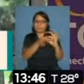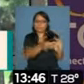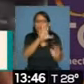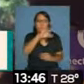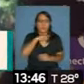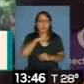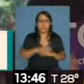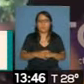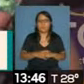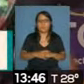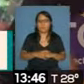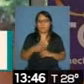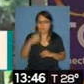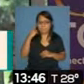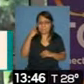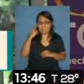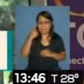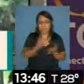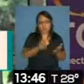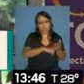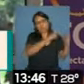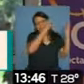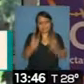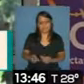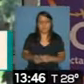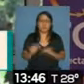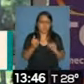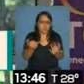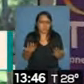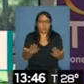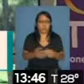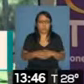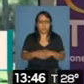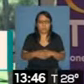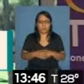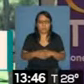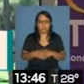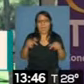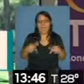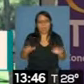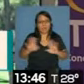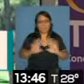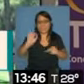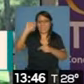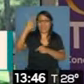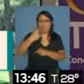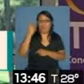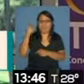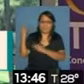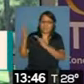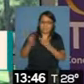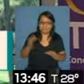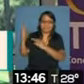provincia. ¿Y tienen pensado hacer otro viaje? Sí, cómo no. Bueno, ahora estamos por segunda vez aquí.